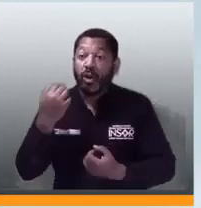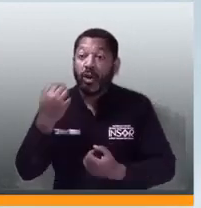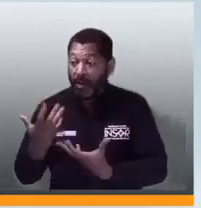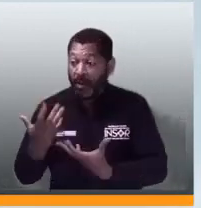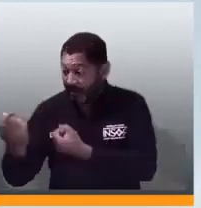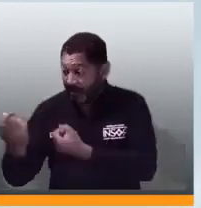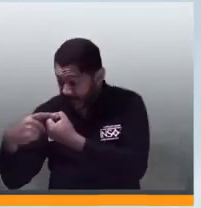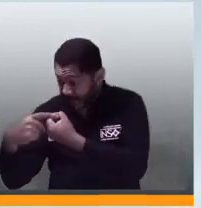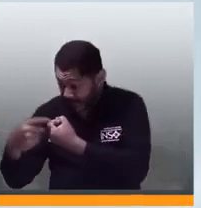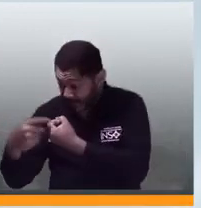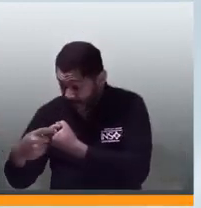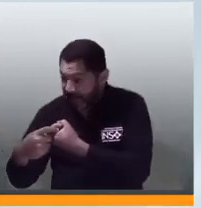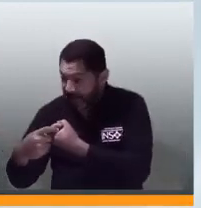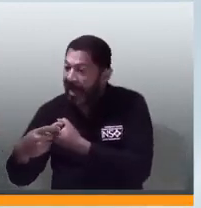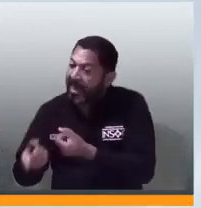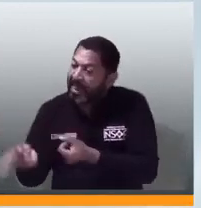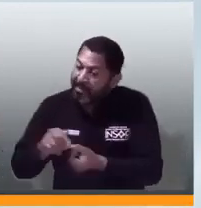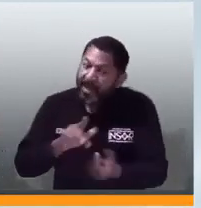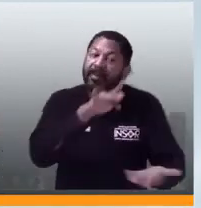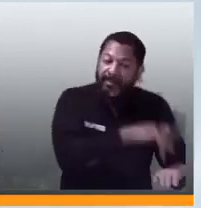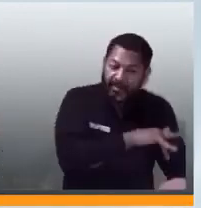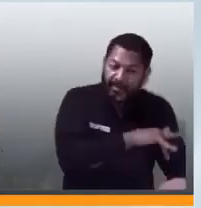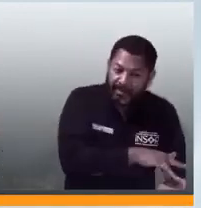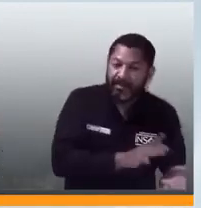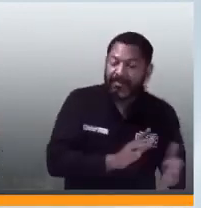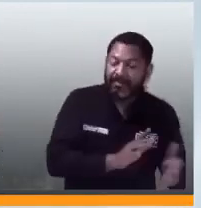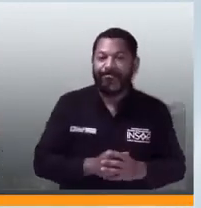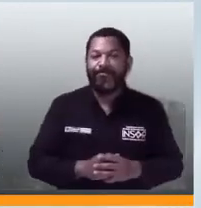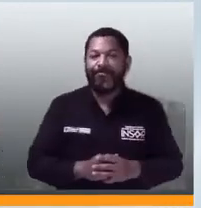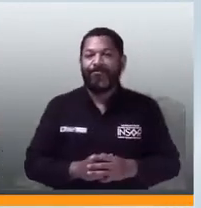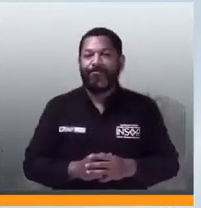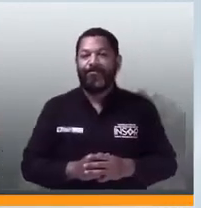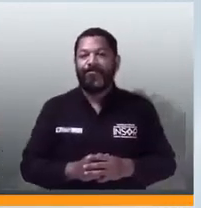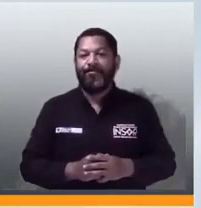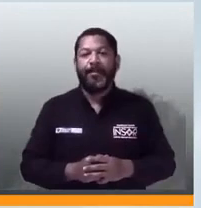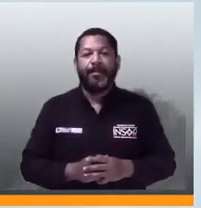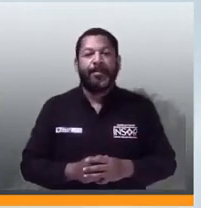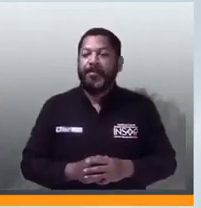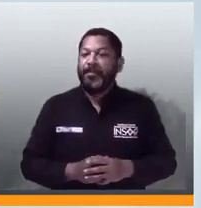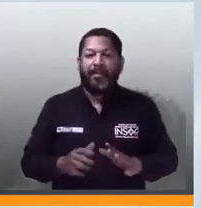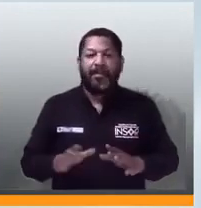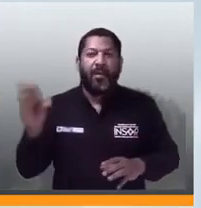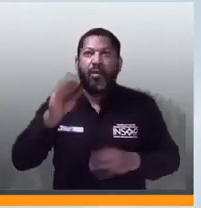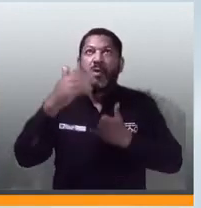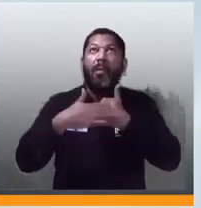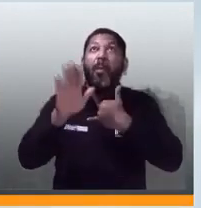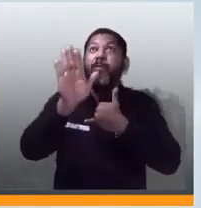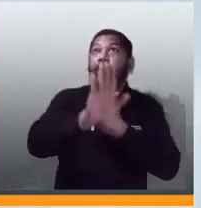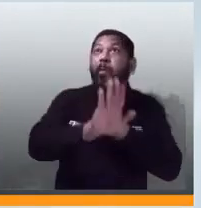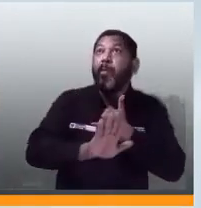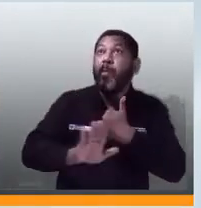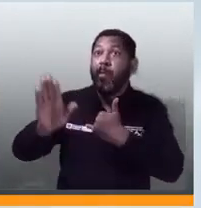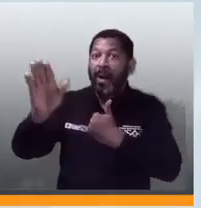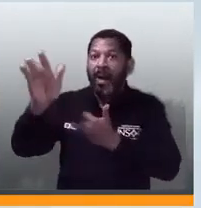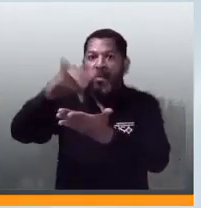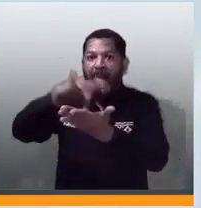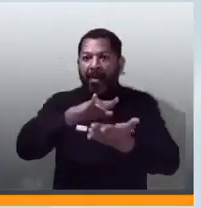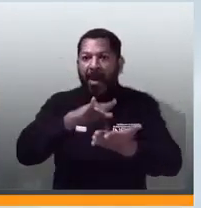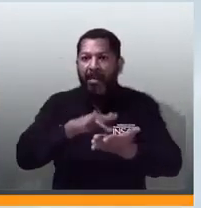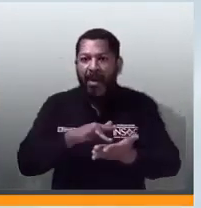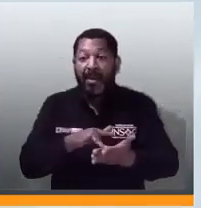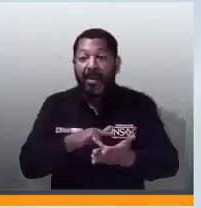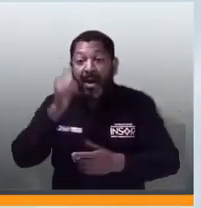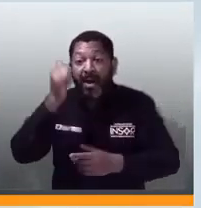algo, efectivamente participe. Como ven, tuvimos gente de casi todos los departamentos del país. No solo